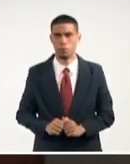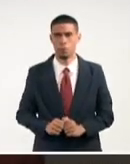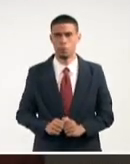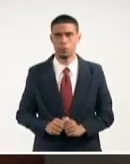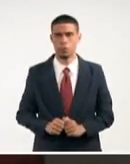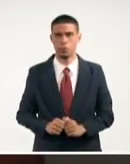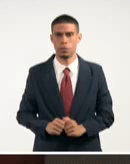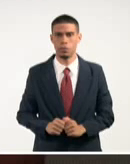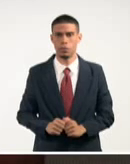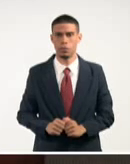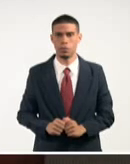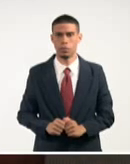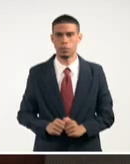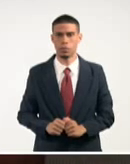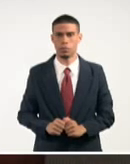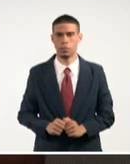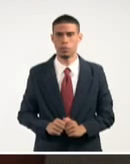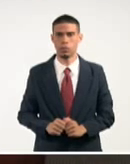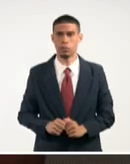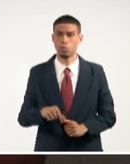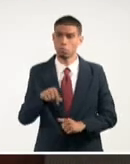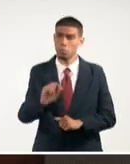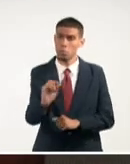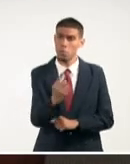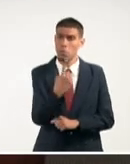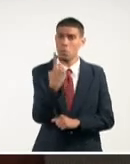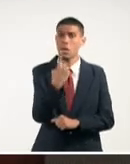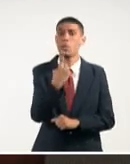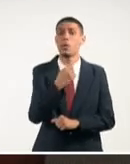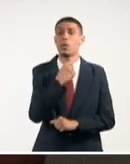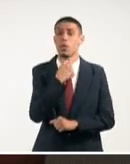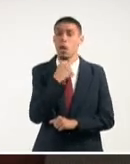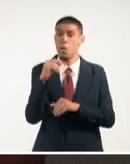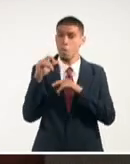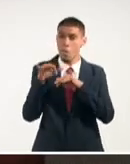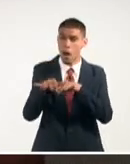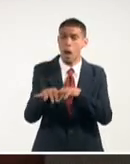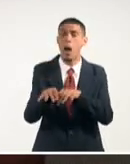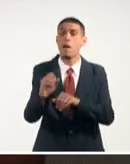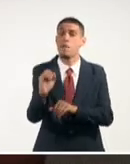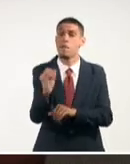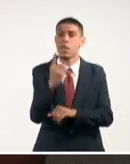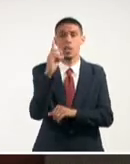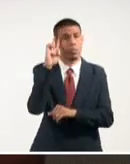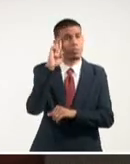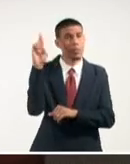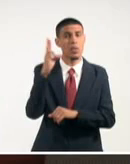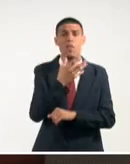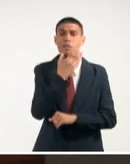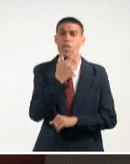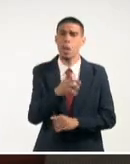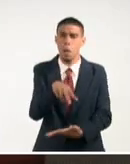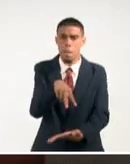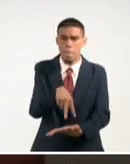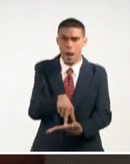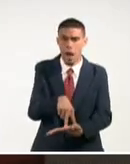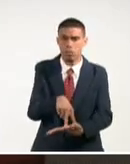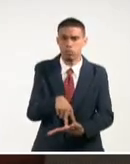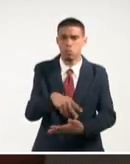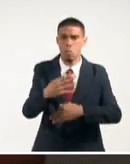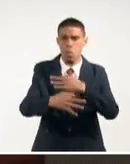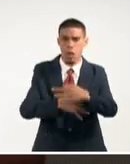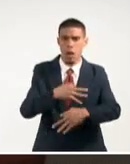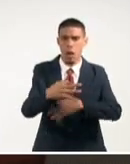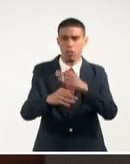congrega el mismo lugar donde Fidel proclamó el 1 de enero de